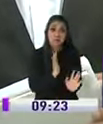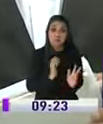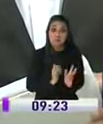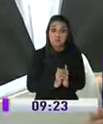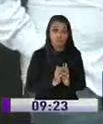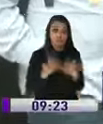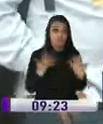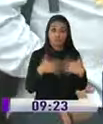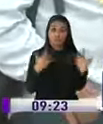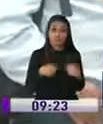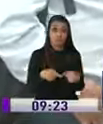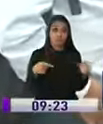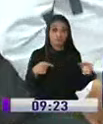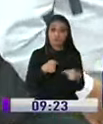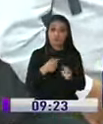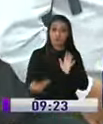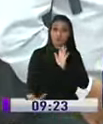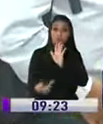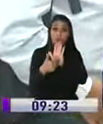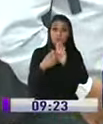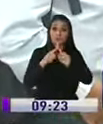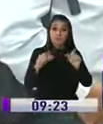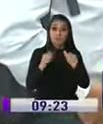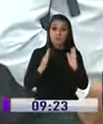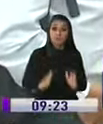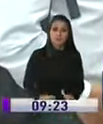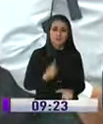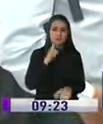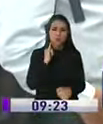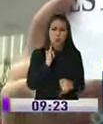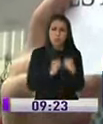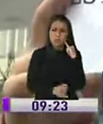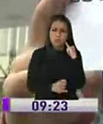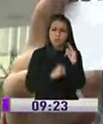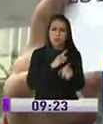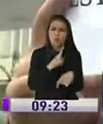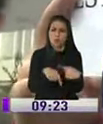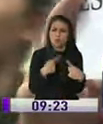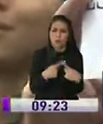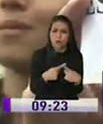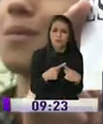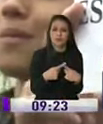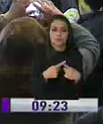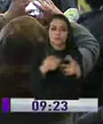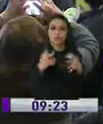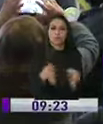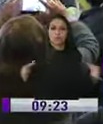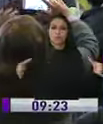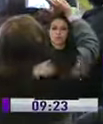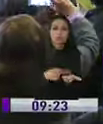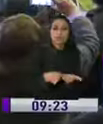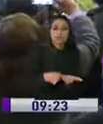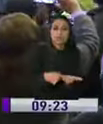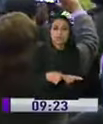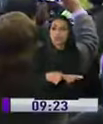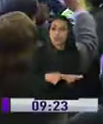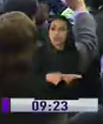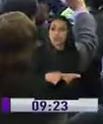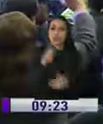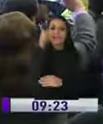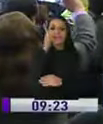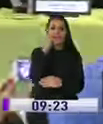bastante profundas. Sin embargo, la legisladora señaló que la gota que derramó el vaso habría sido lo ocurrido después de la reunión mantenida por